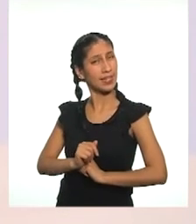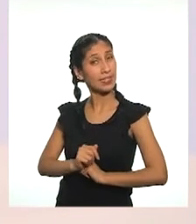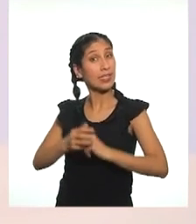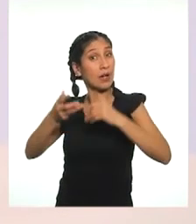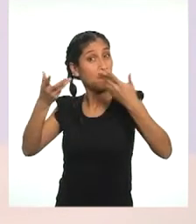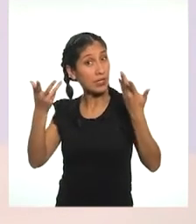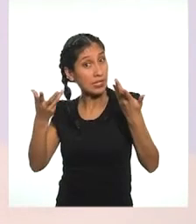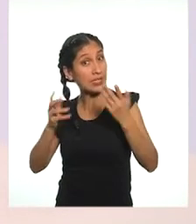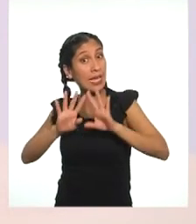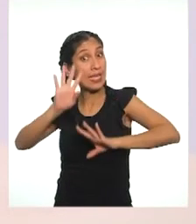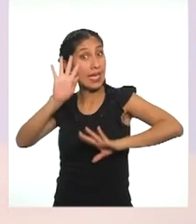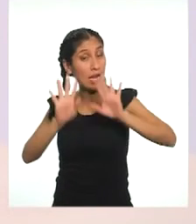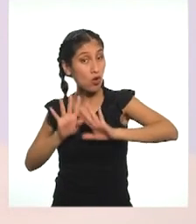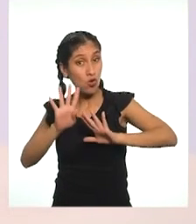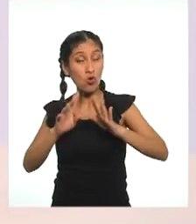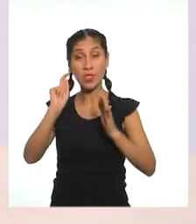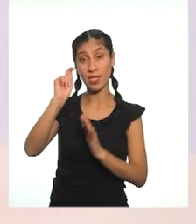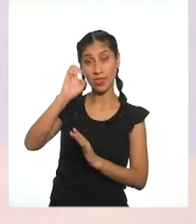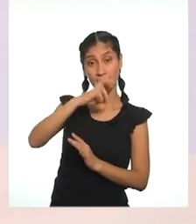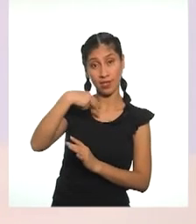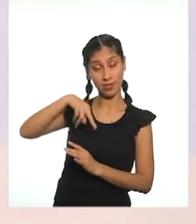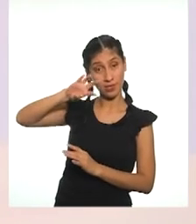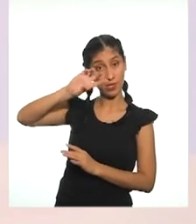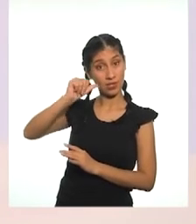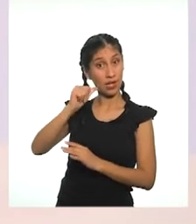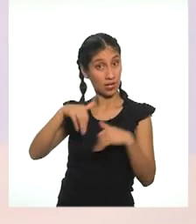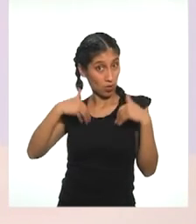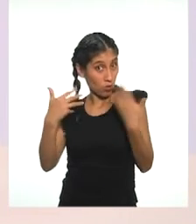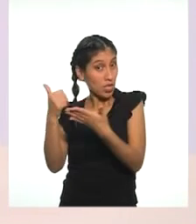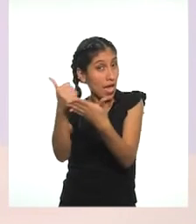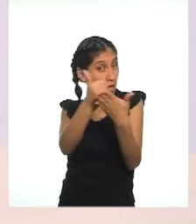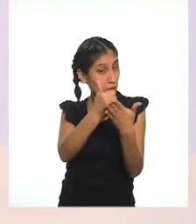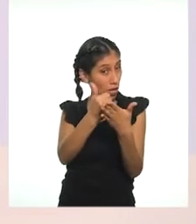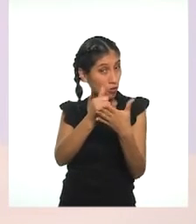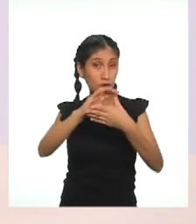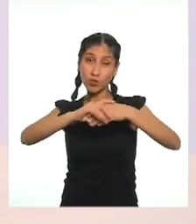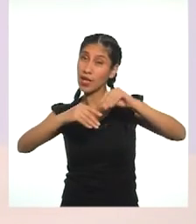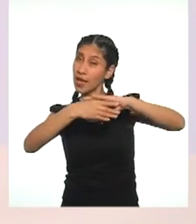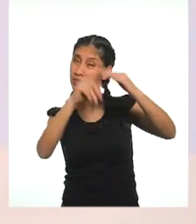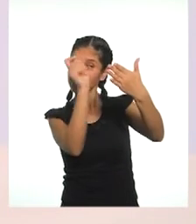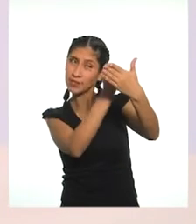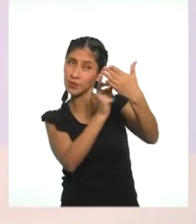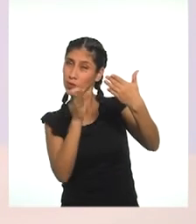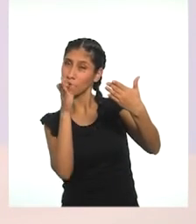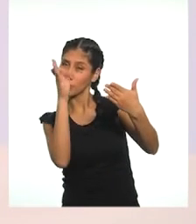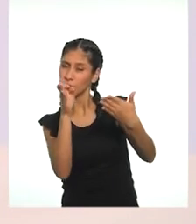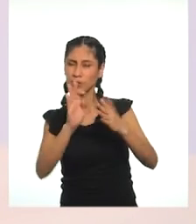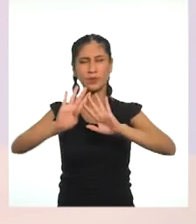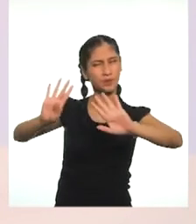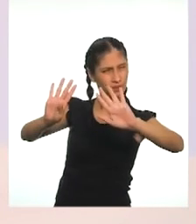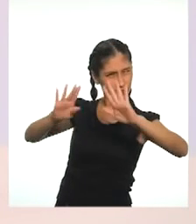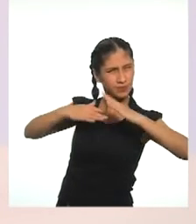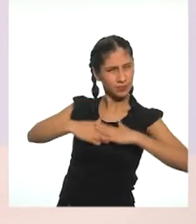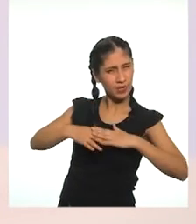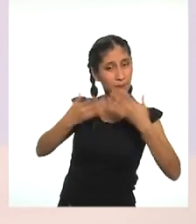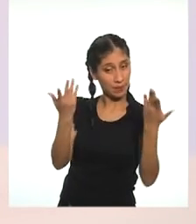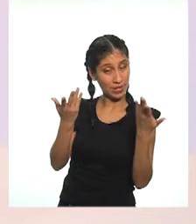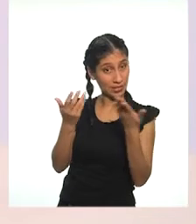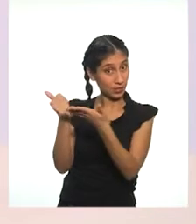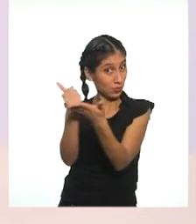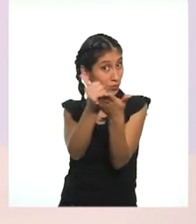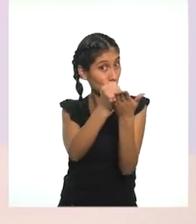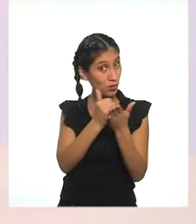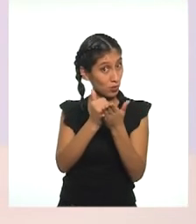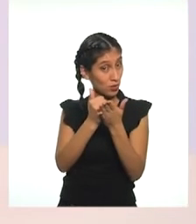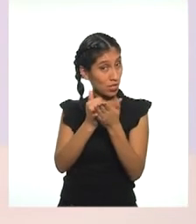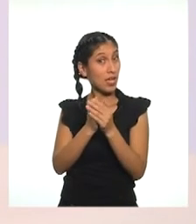hay alguna técnica que nos pueda ayudar a escribir un relato sobre el futuro. Descuida, Tocino. Para que nos